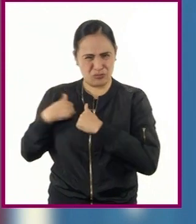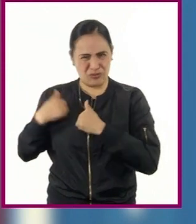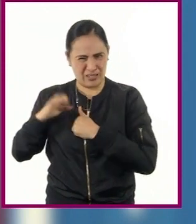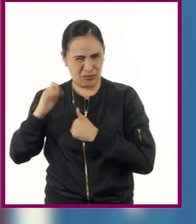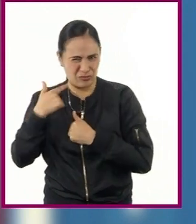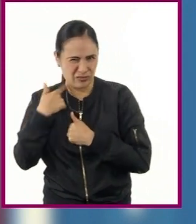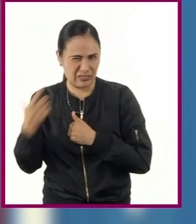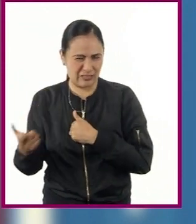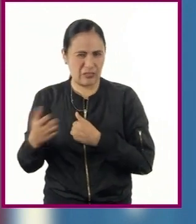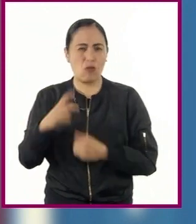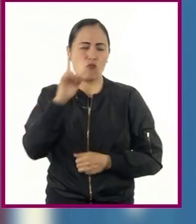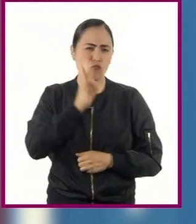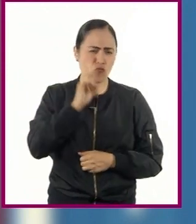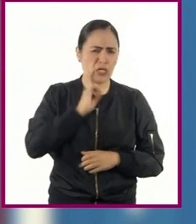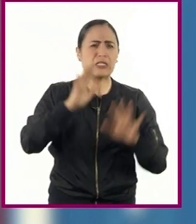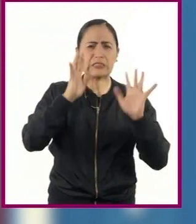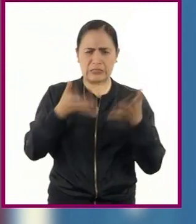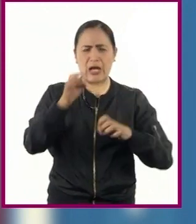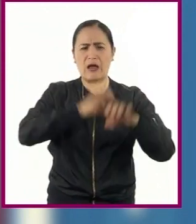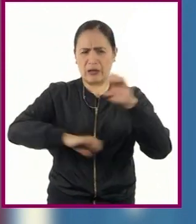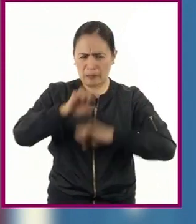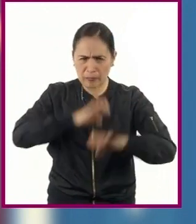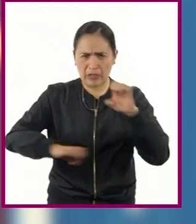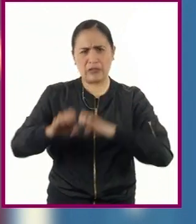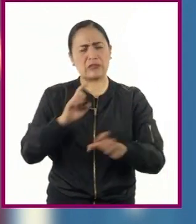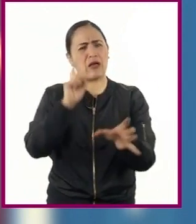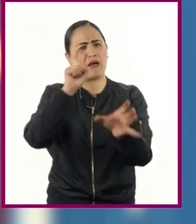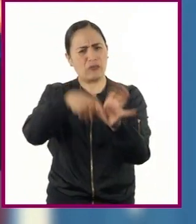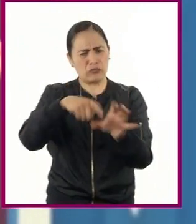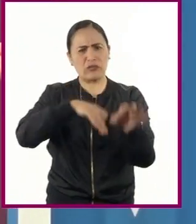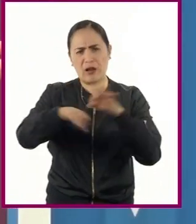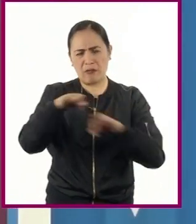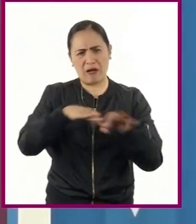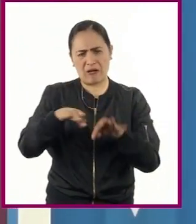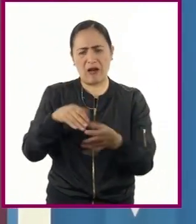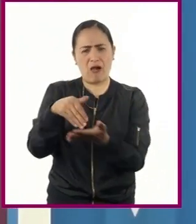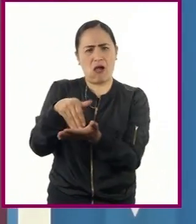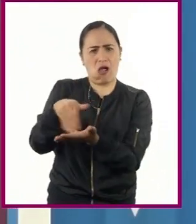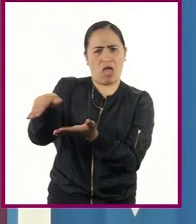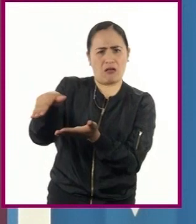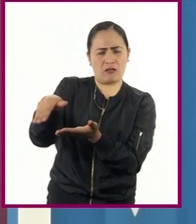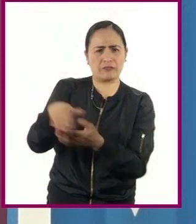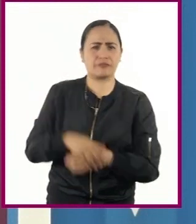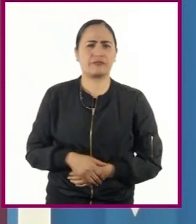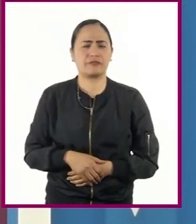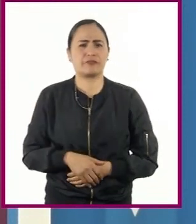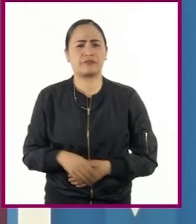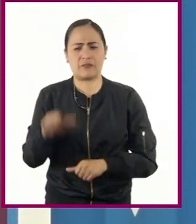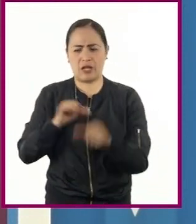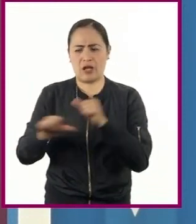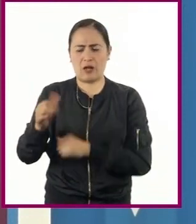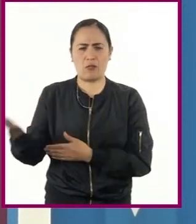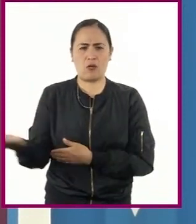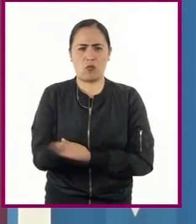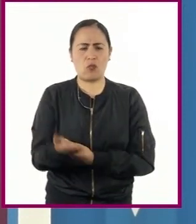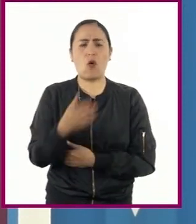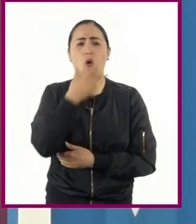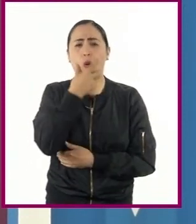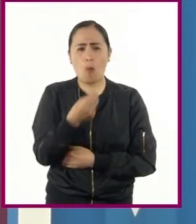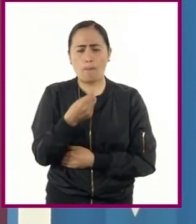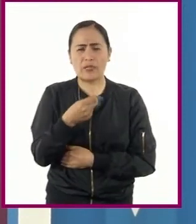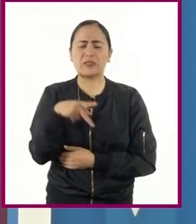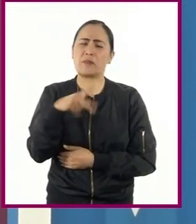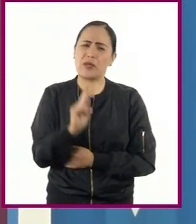la fuerza de trabajo en las industrias y servicios fueron desplazadas. Sin embargo, las mujeres habían tomado una